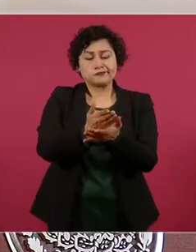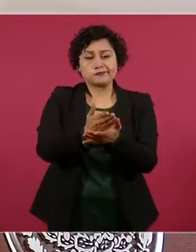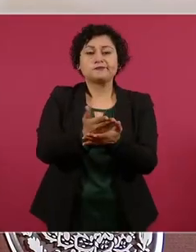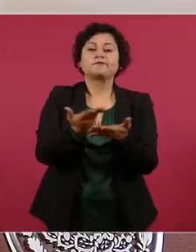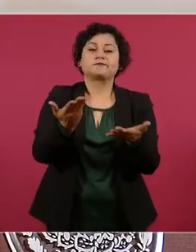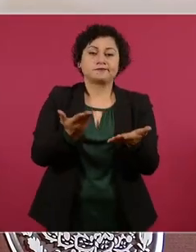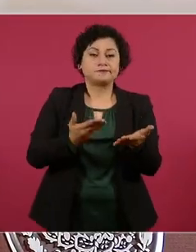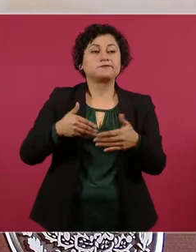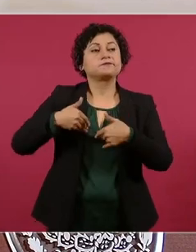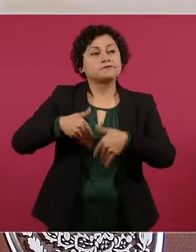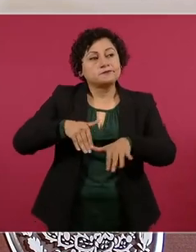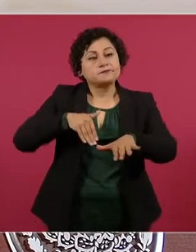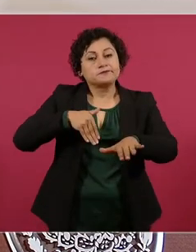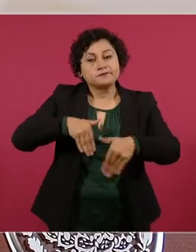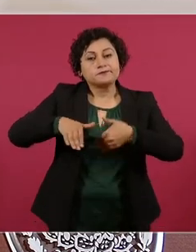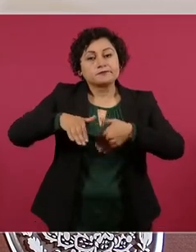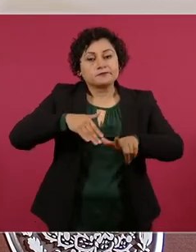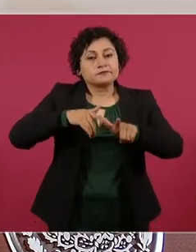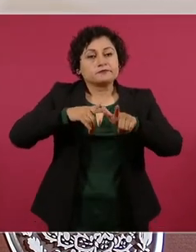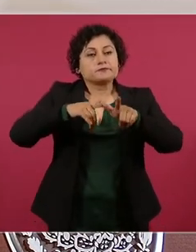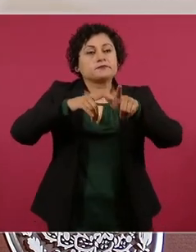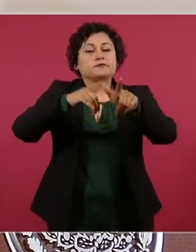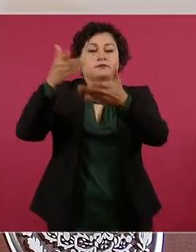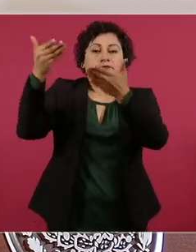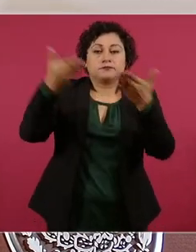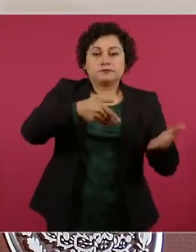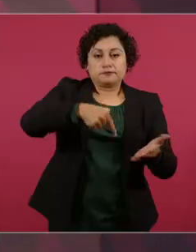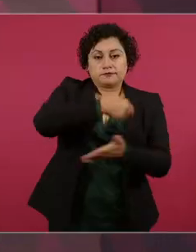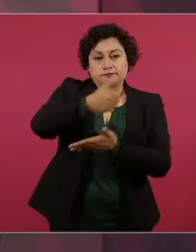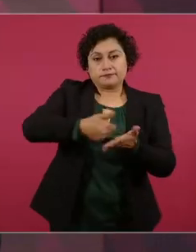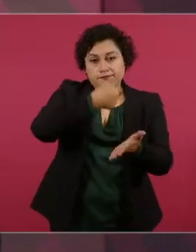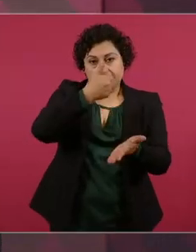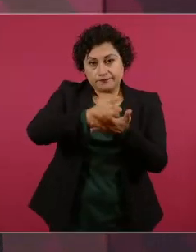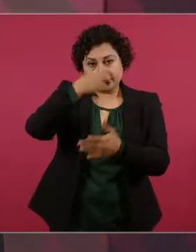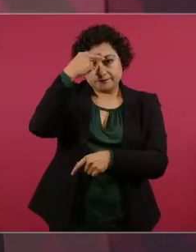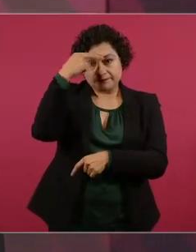Pero fueron muchos años de lucha